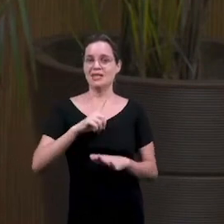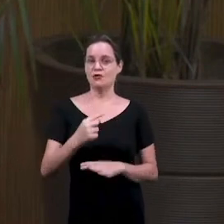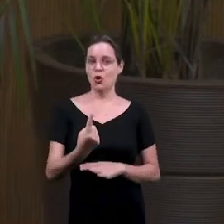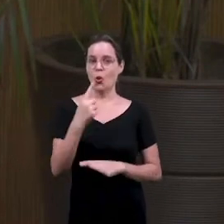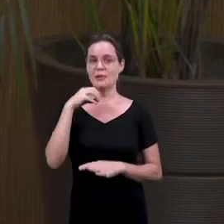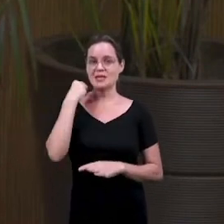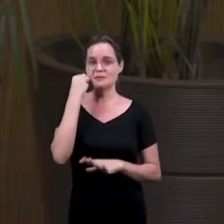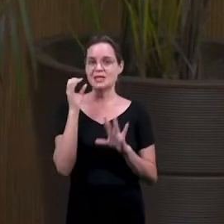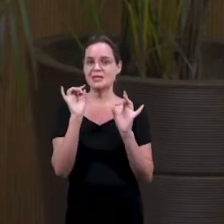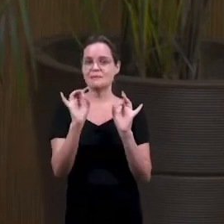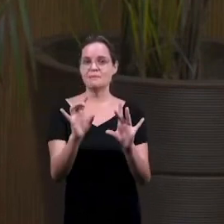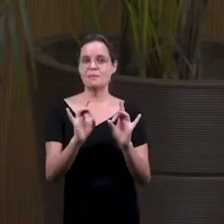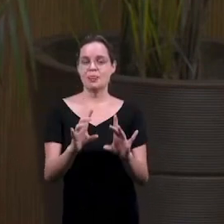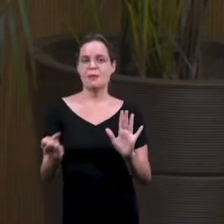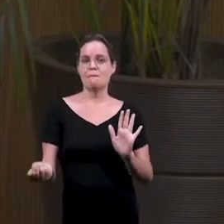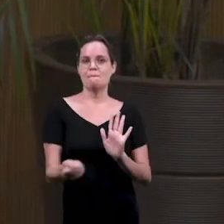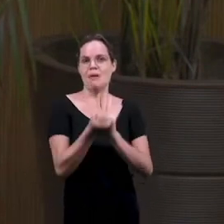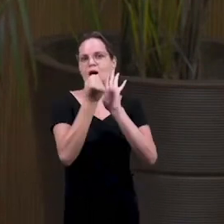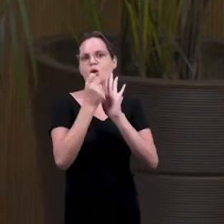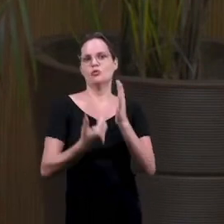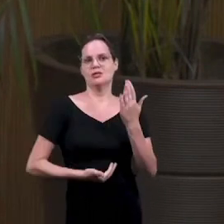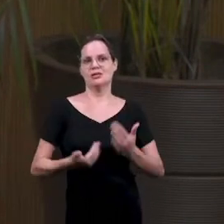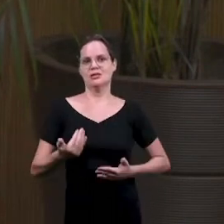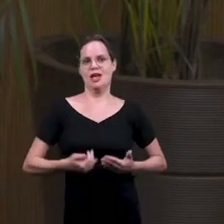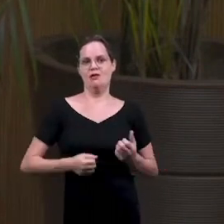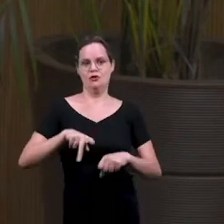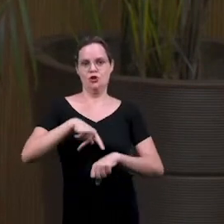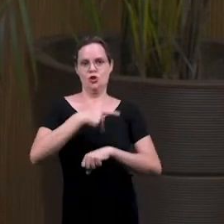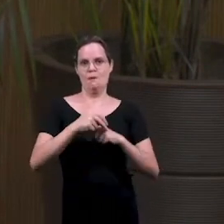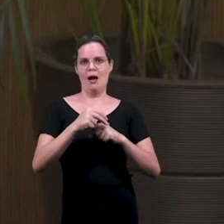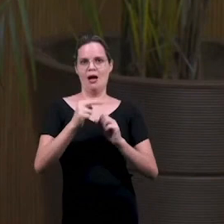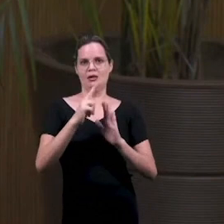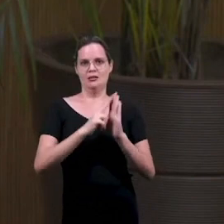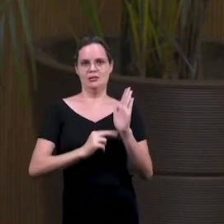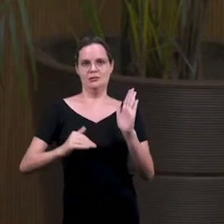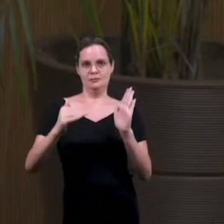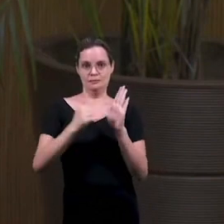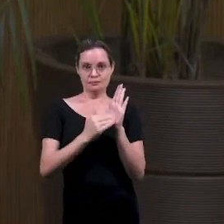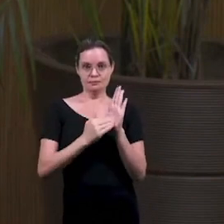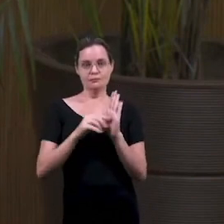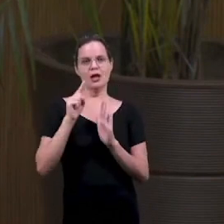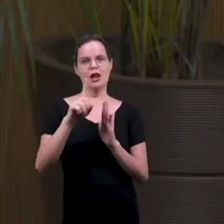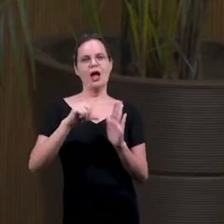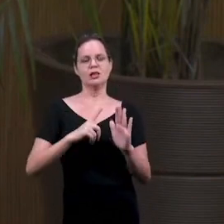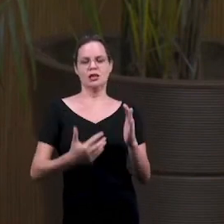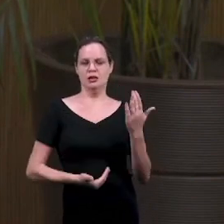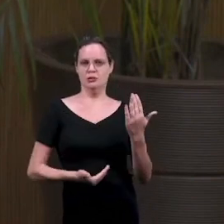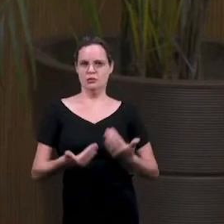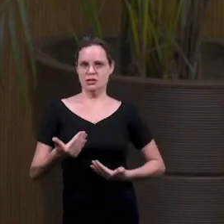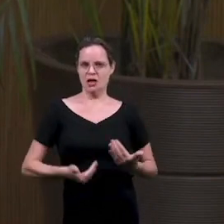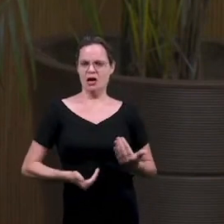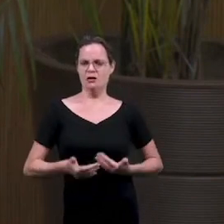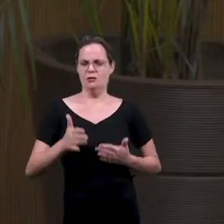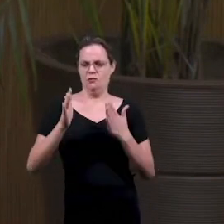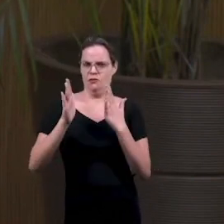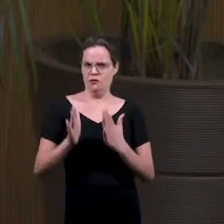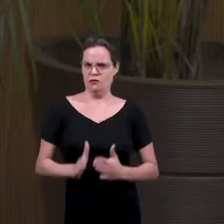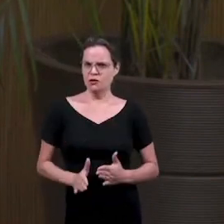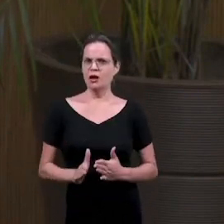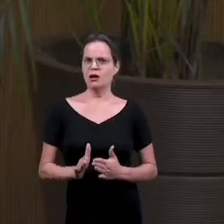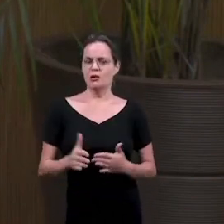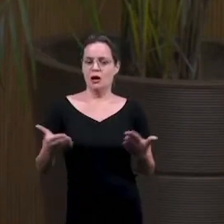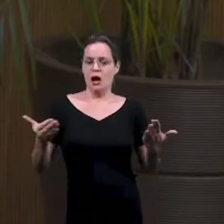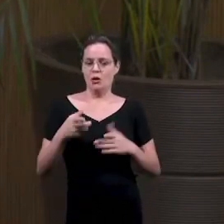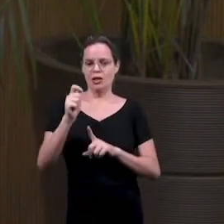consuelo, pero hubo una especial que marcó a los hermanos de Nueva Zelanda. Allá nosotros tenemos un grupo